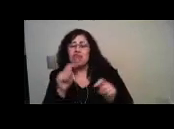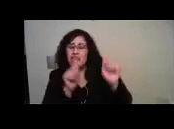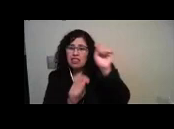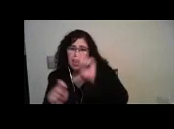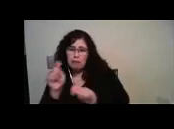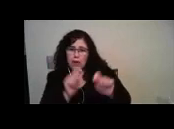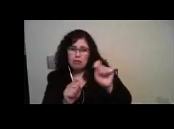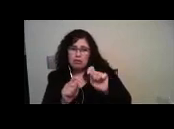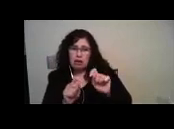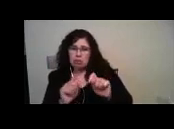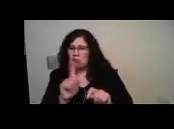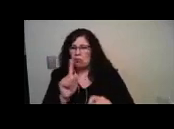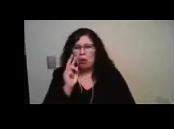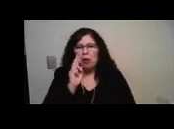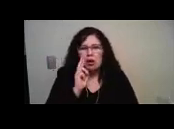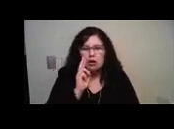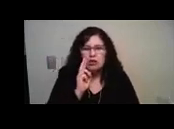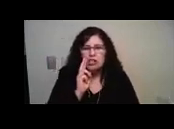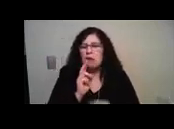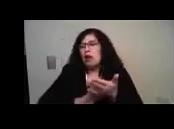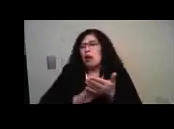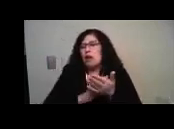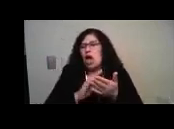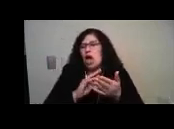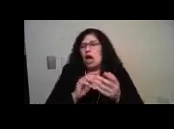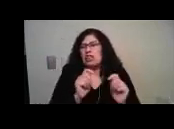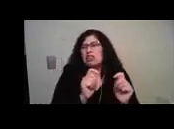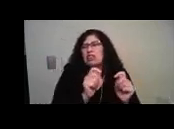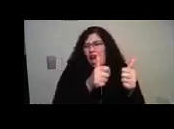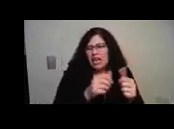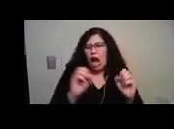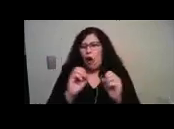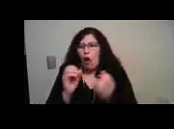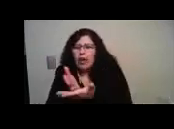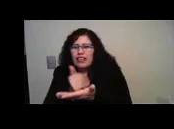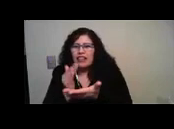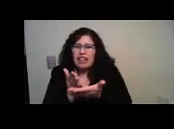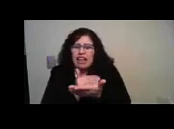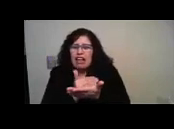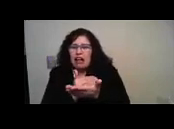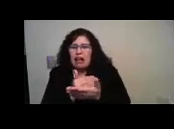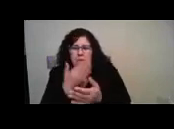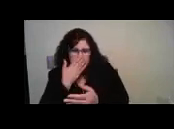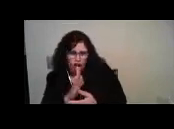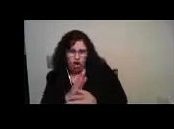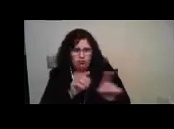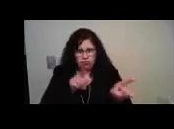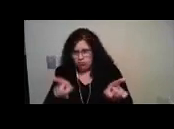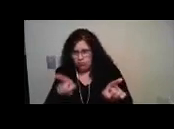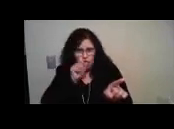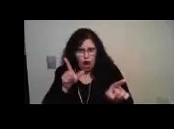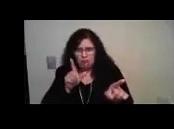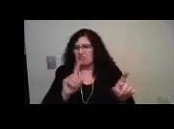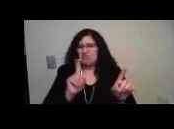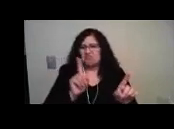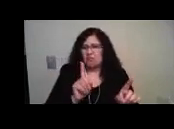que ninguna técnica, estrategia o método sea más efectiva que otra ya, pero sí se reconoce que todas las estrategias